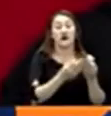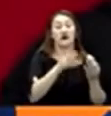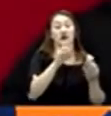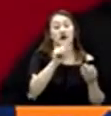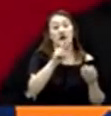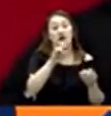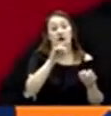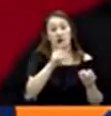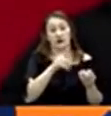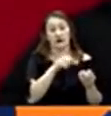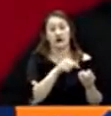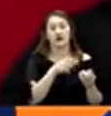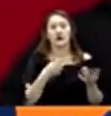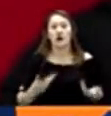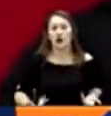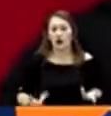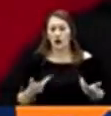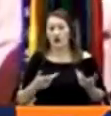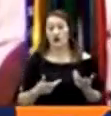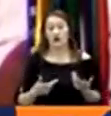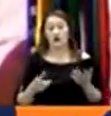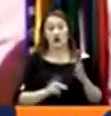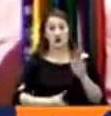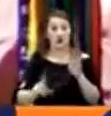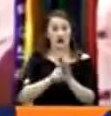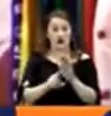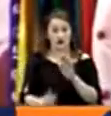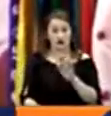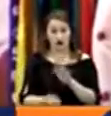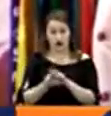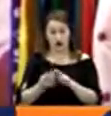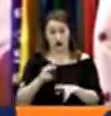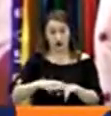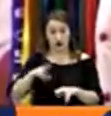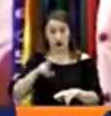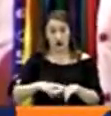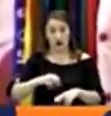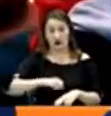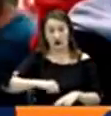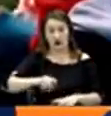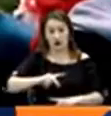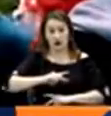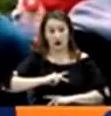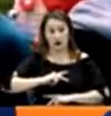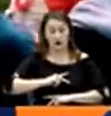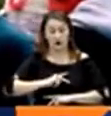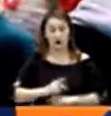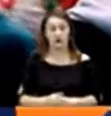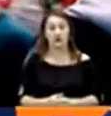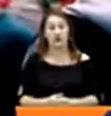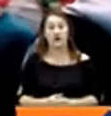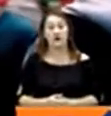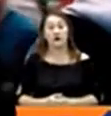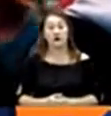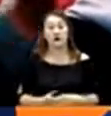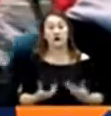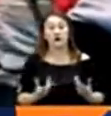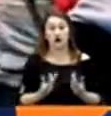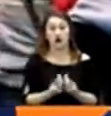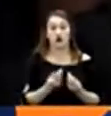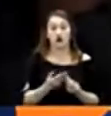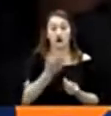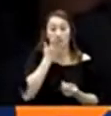Cucuñame, infringiendo la ley de origen, ley natural, derecho propio de los pueblos